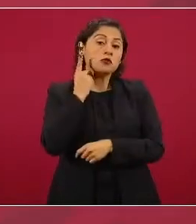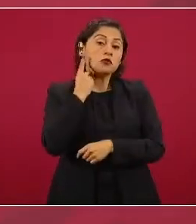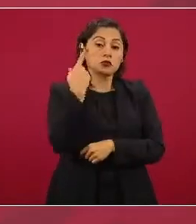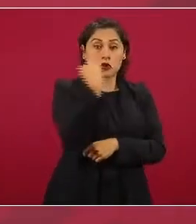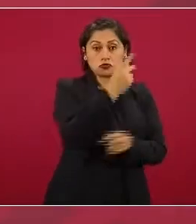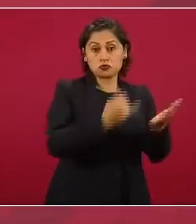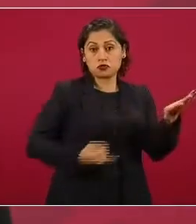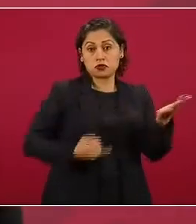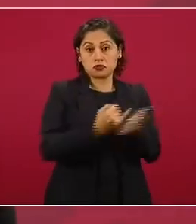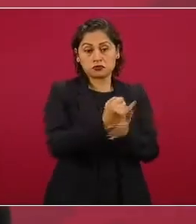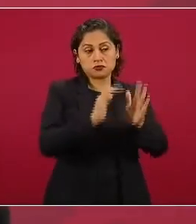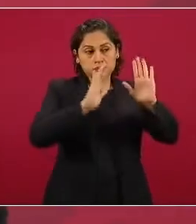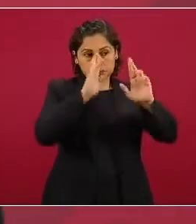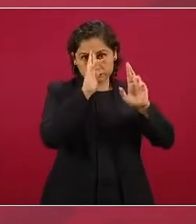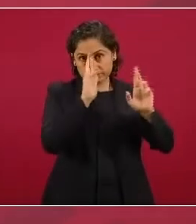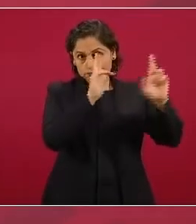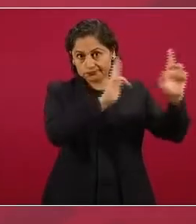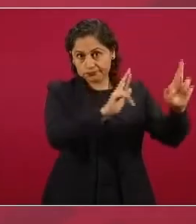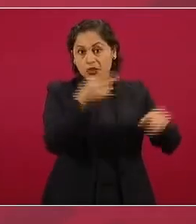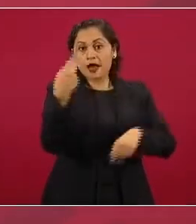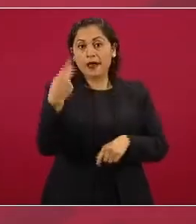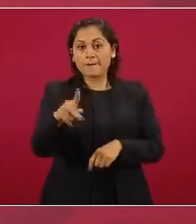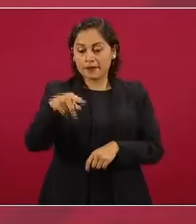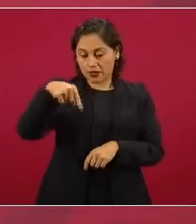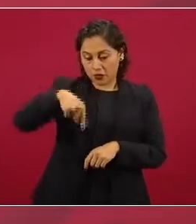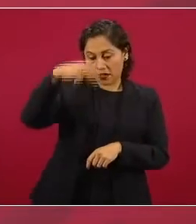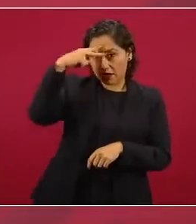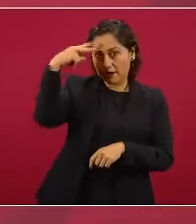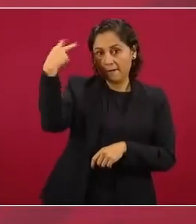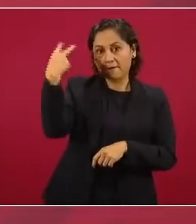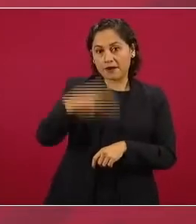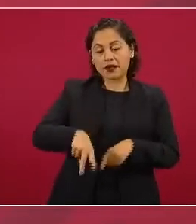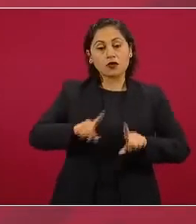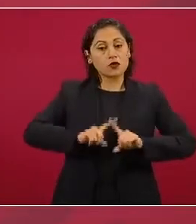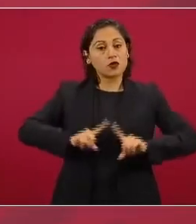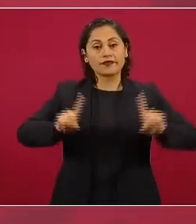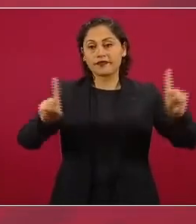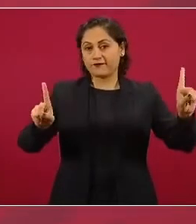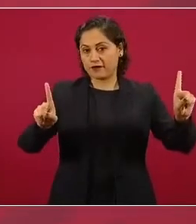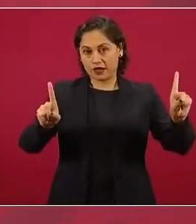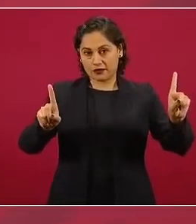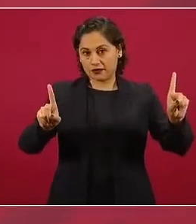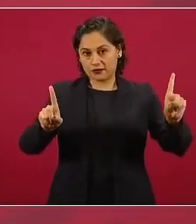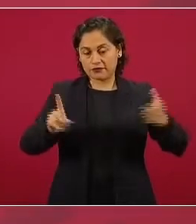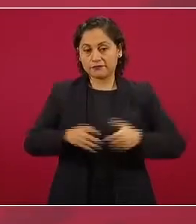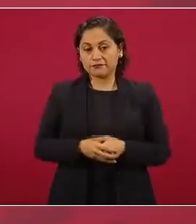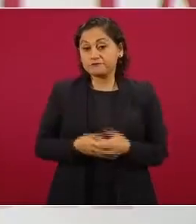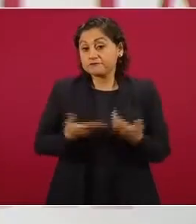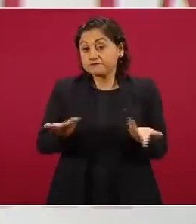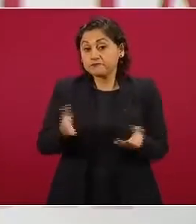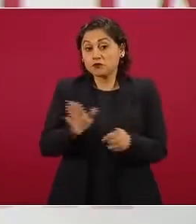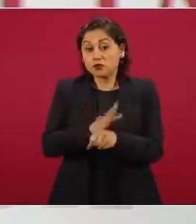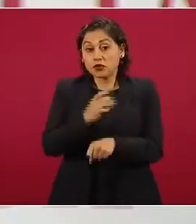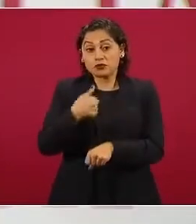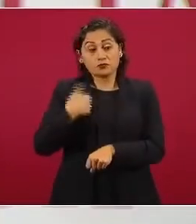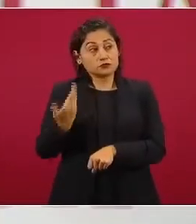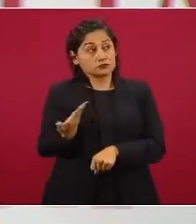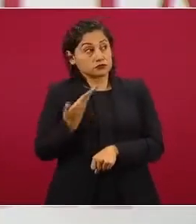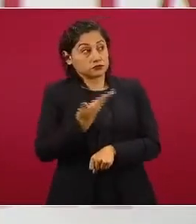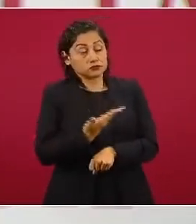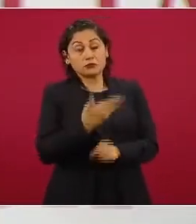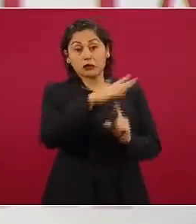de competencia, pero en el caso de México no compartimos ese punto de vista y no le hemos solicitado a Estados Unidos